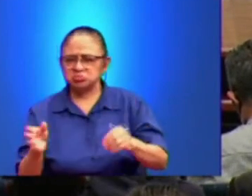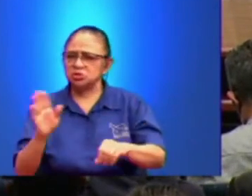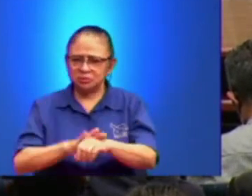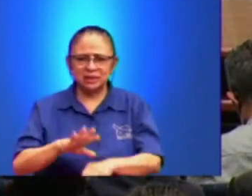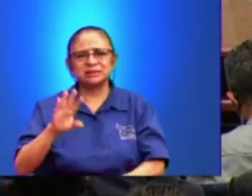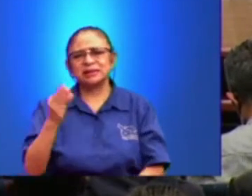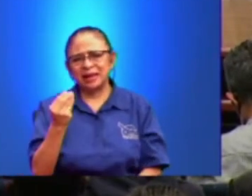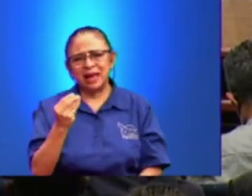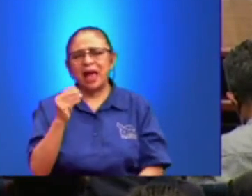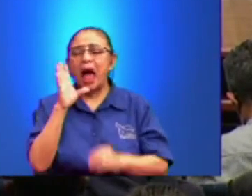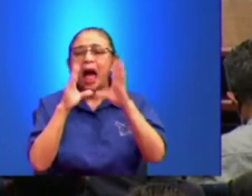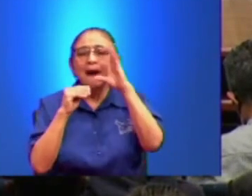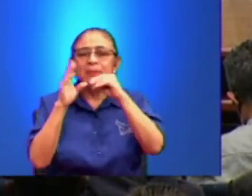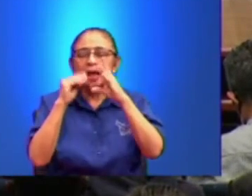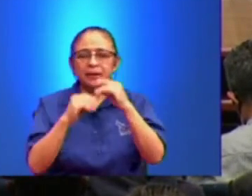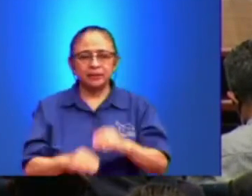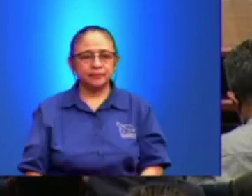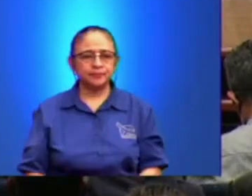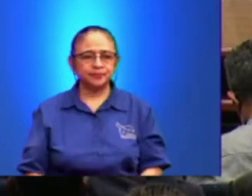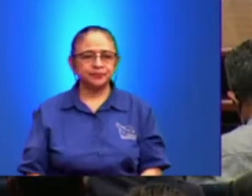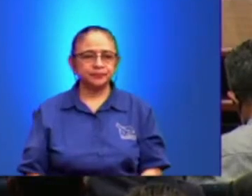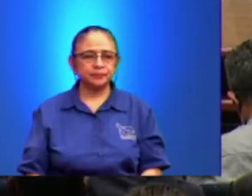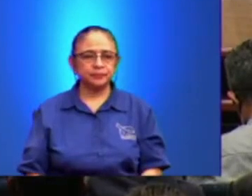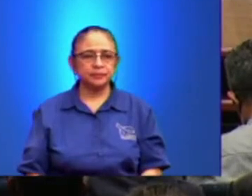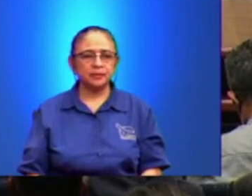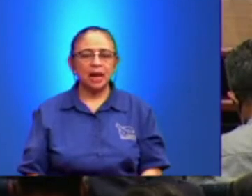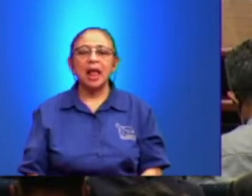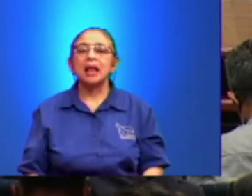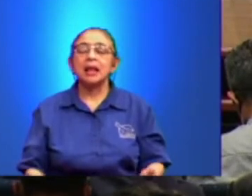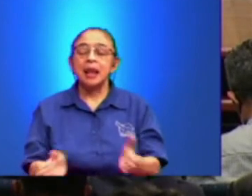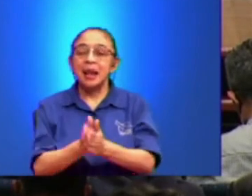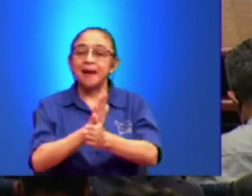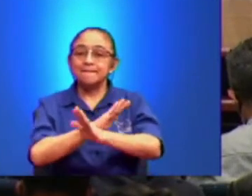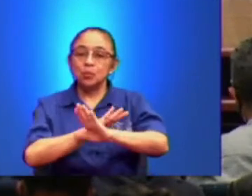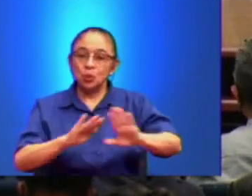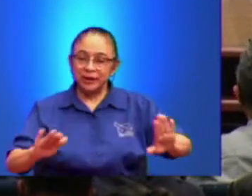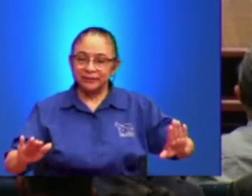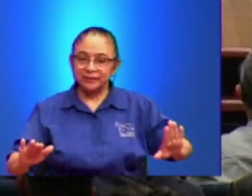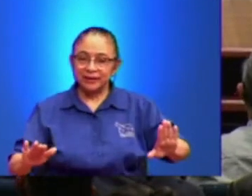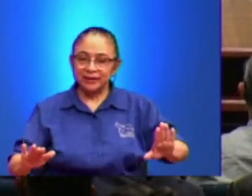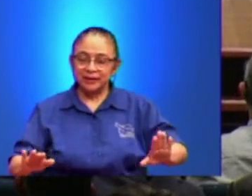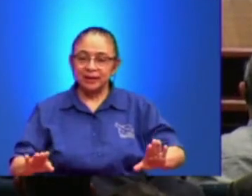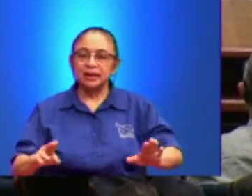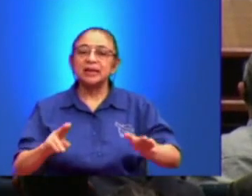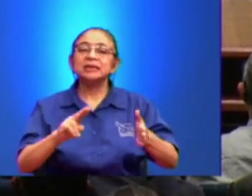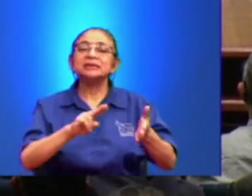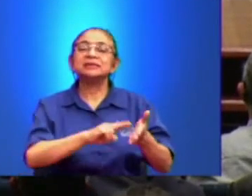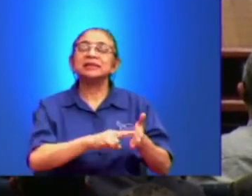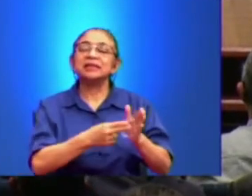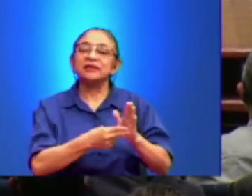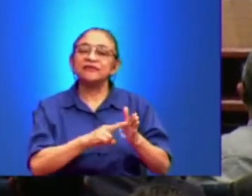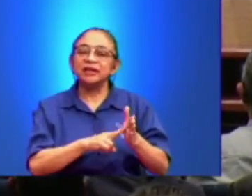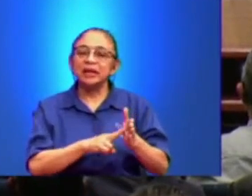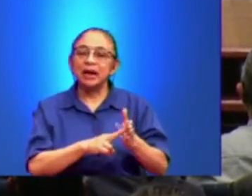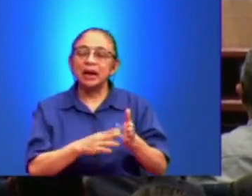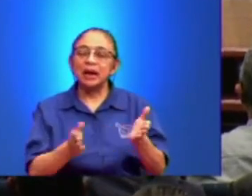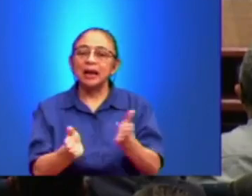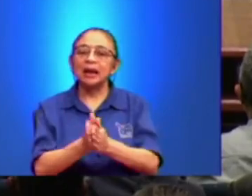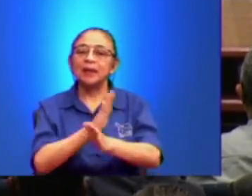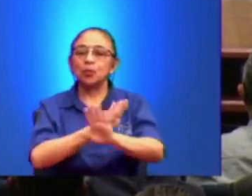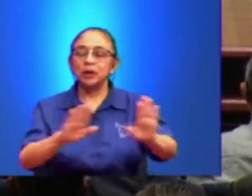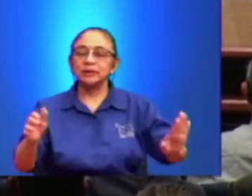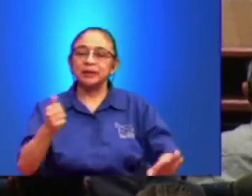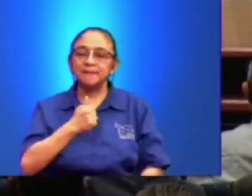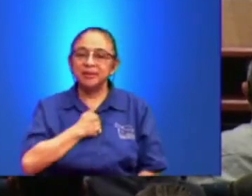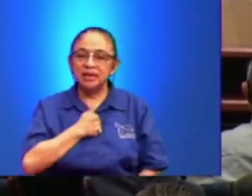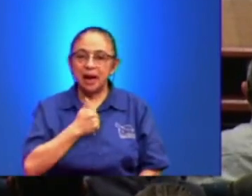de su resurrección también pero vienes a la muerte de cristo significa también la muerte mía